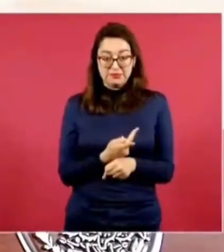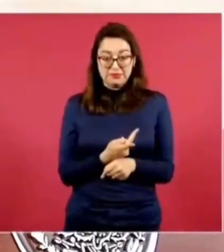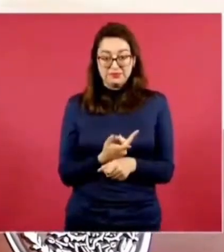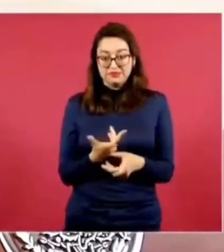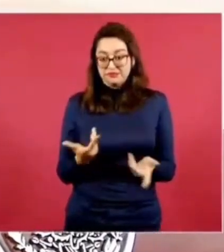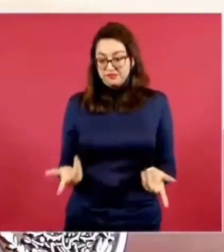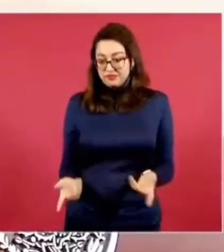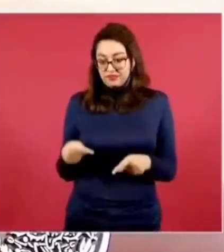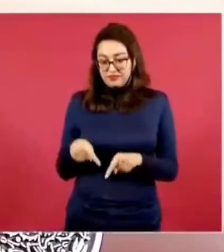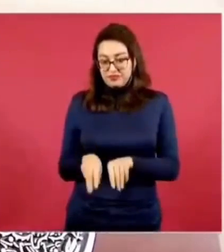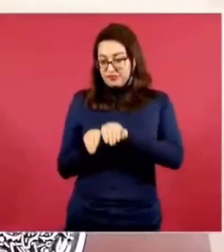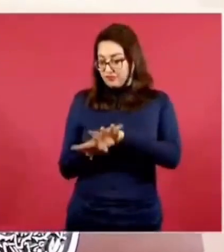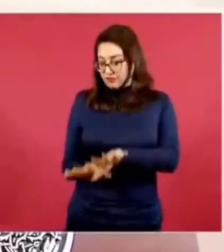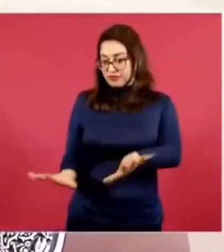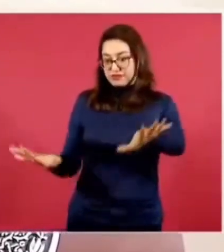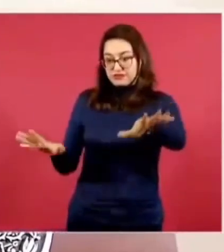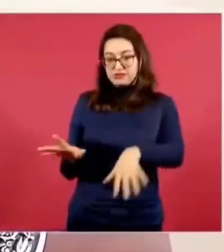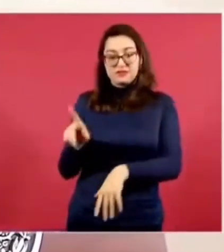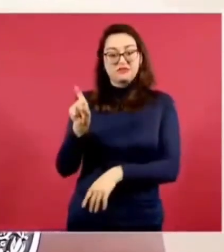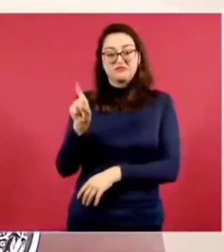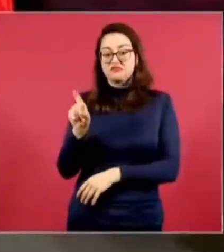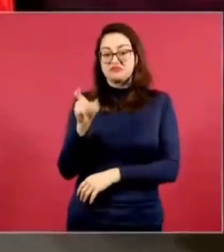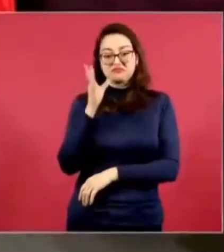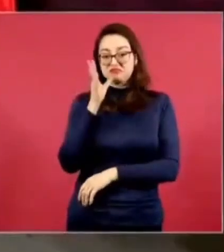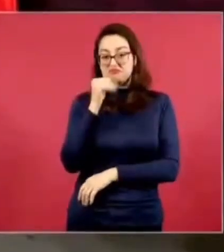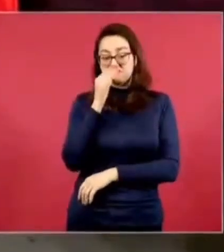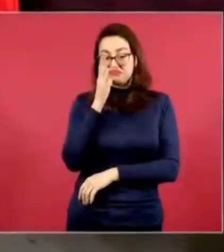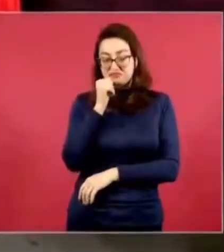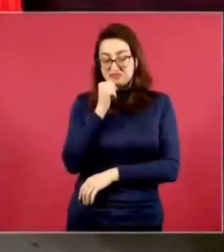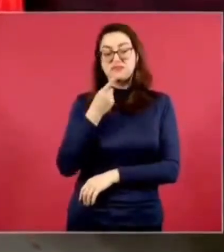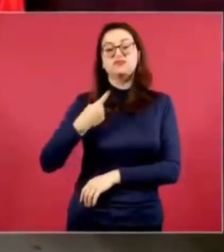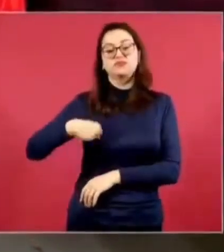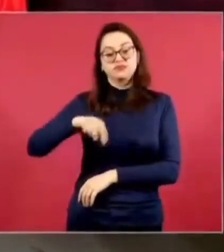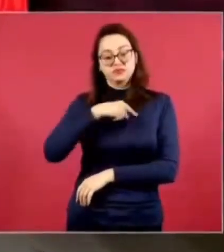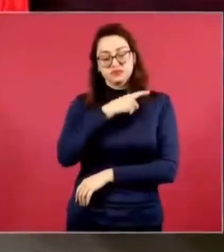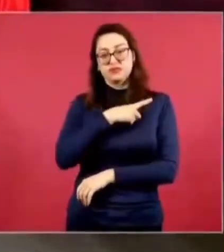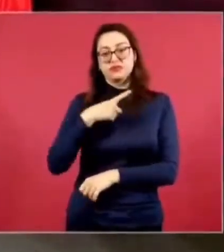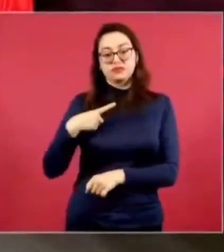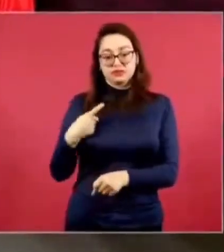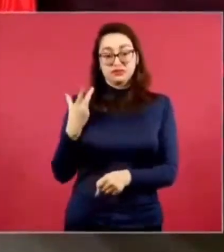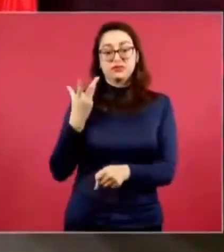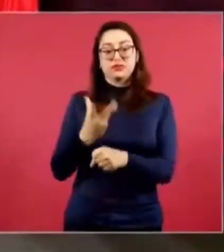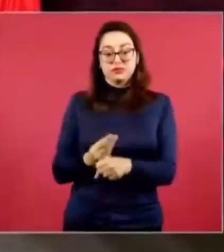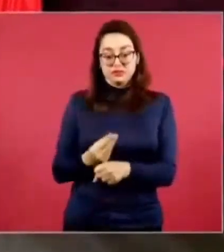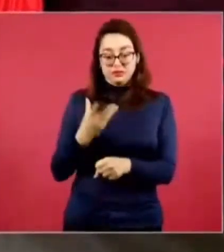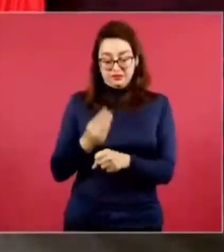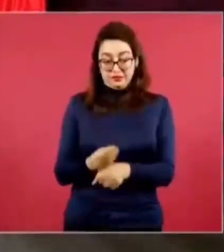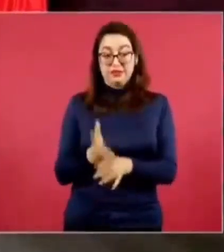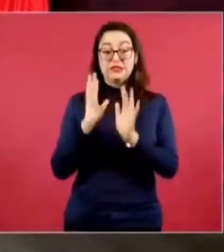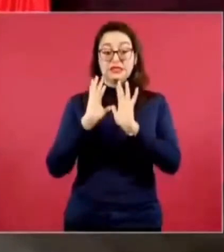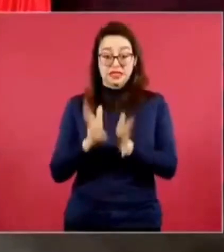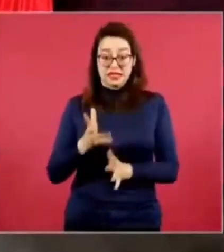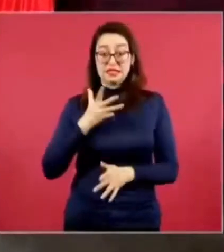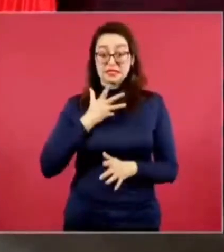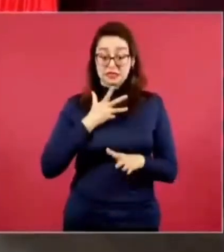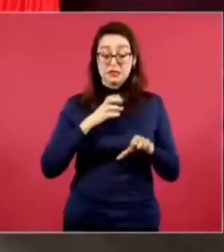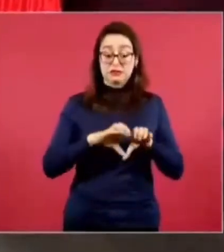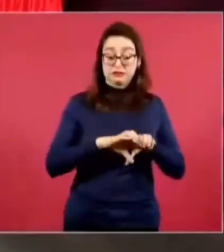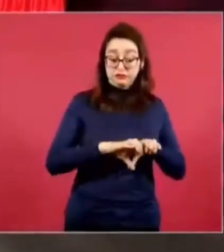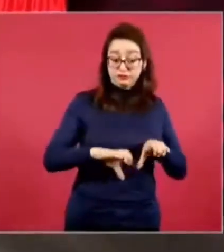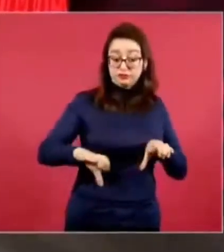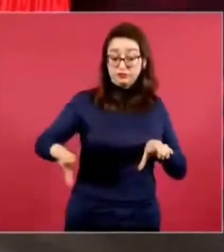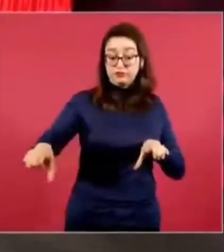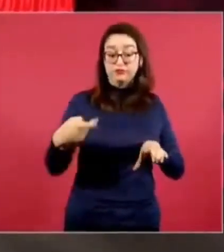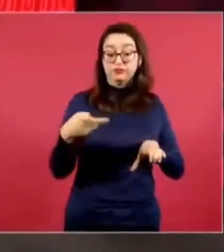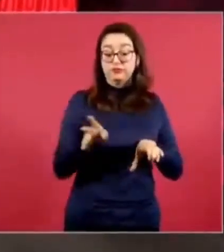redes de distribución de agua ahora vamos a tener se se tiene el acueducto pero faltan